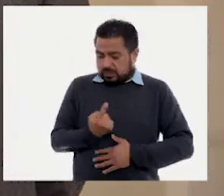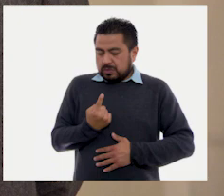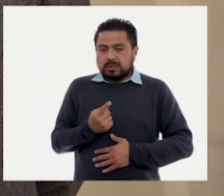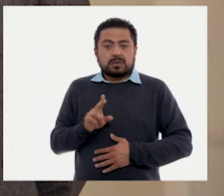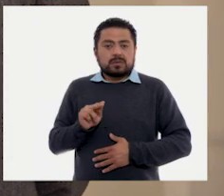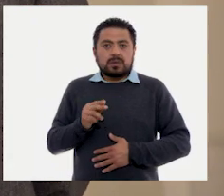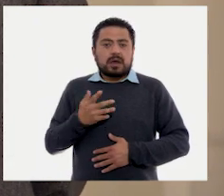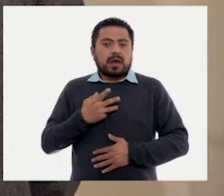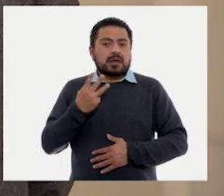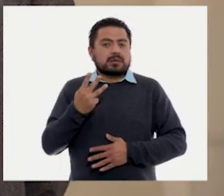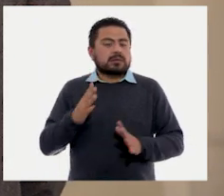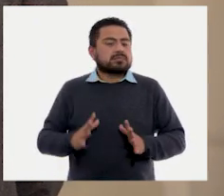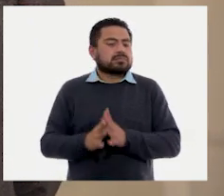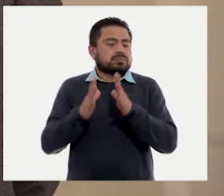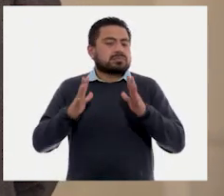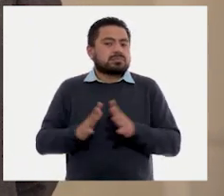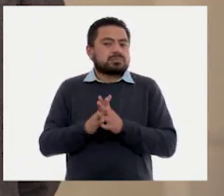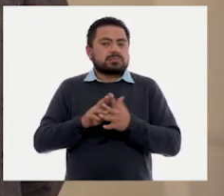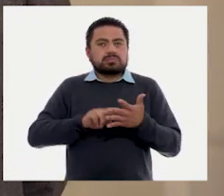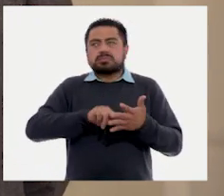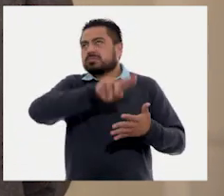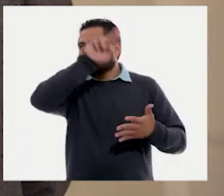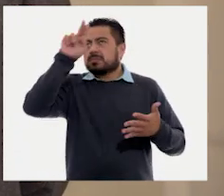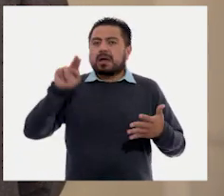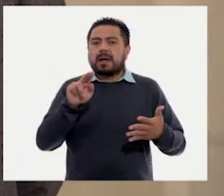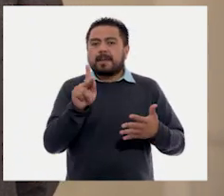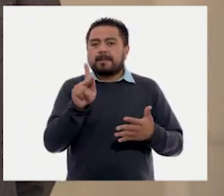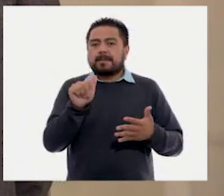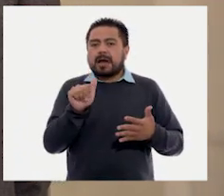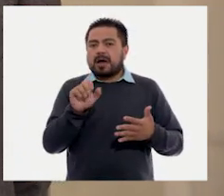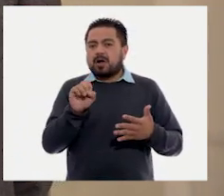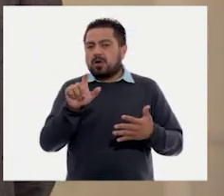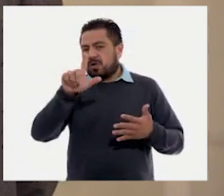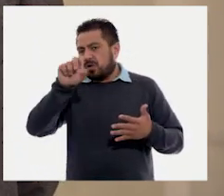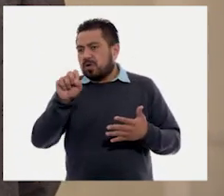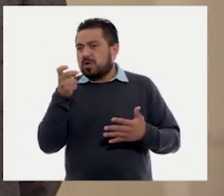hubo 3 batallas que pintó Paolo Uccello, que eran las batallas de San Romano,